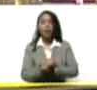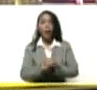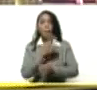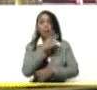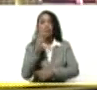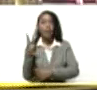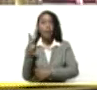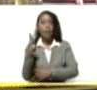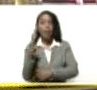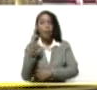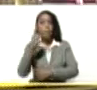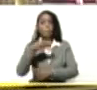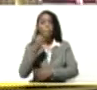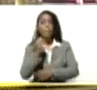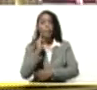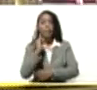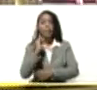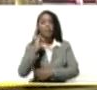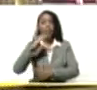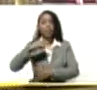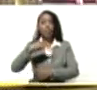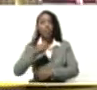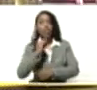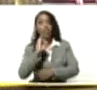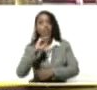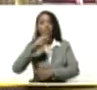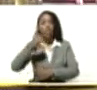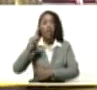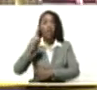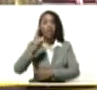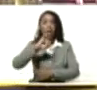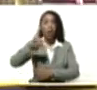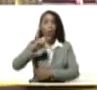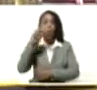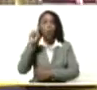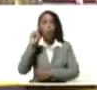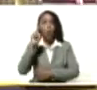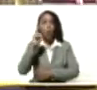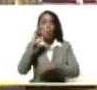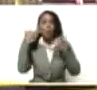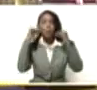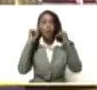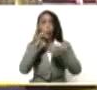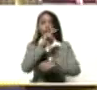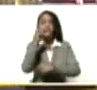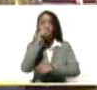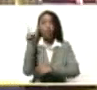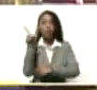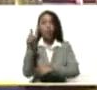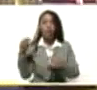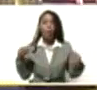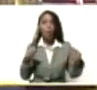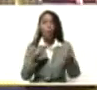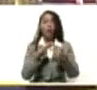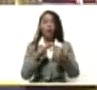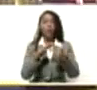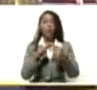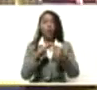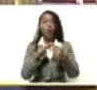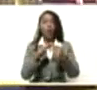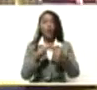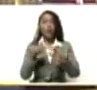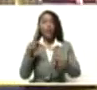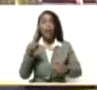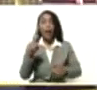en mayo, y en junio vamos a celebrar los 200 años del encuentro de Manuela Sáenz y